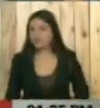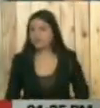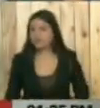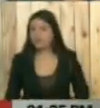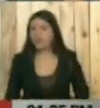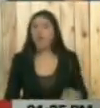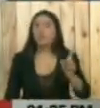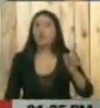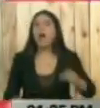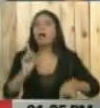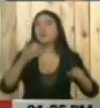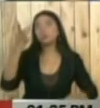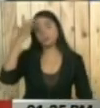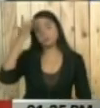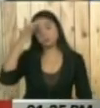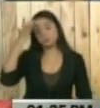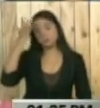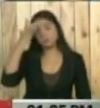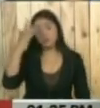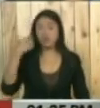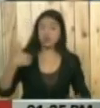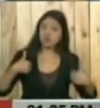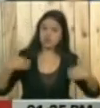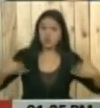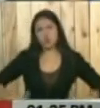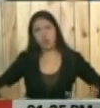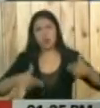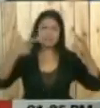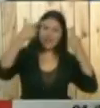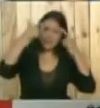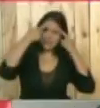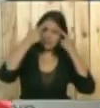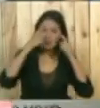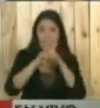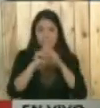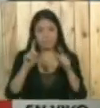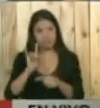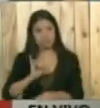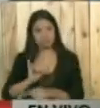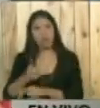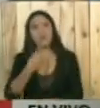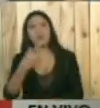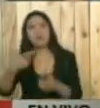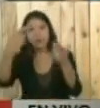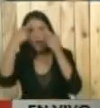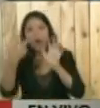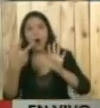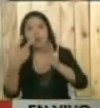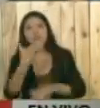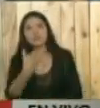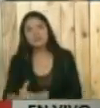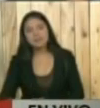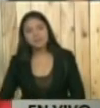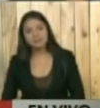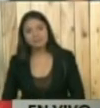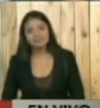No los que andan disfrazados, que se autodenominan chavistas y están en contra de lo que dijo el comandante Chávez el 8 de diciembre.